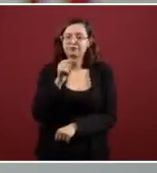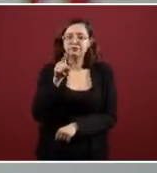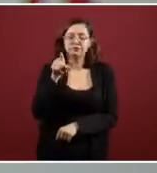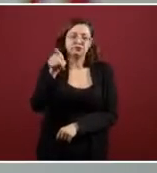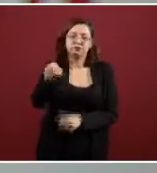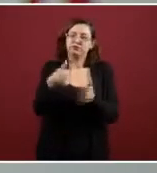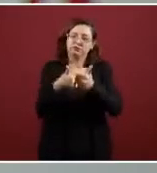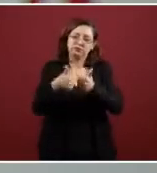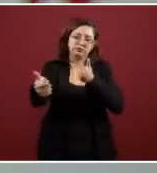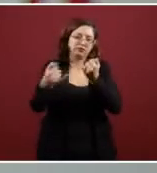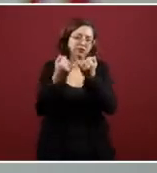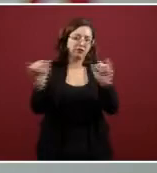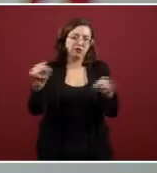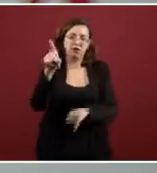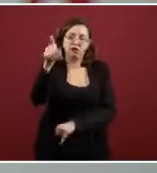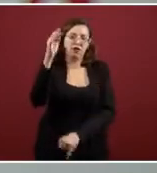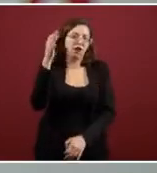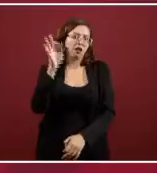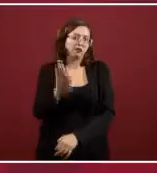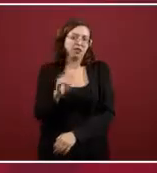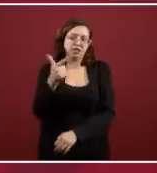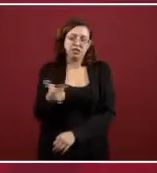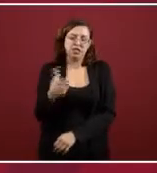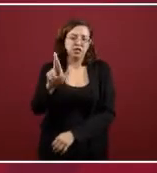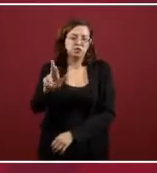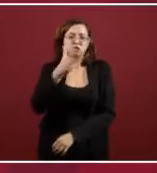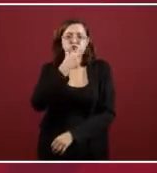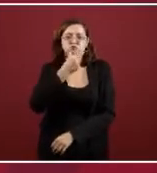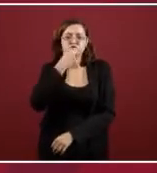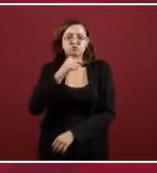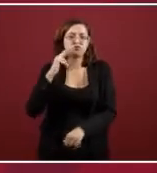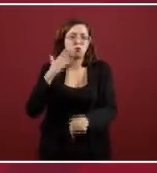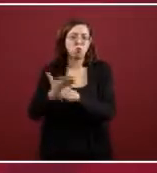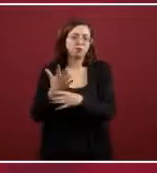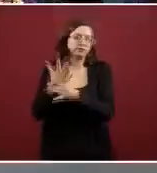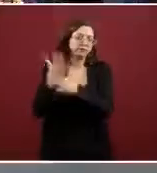soberana del fiscal. Entonces,